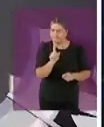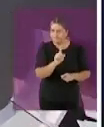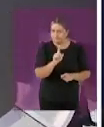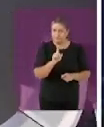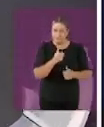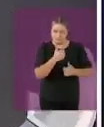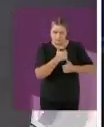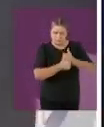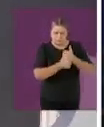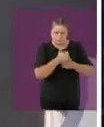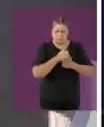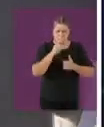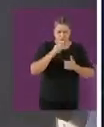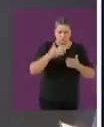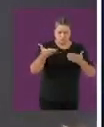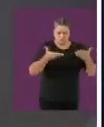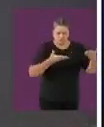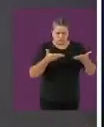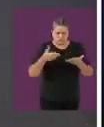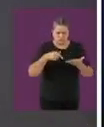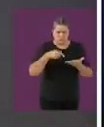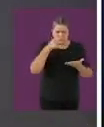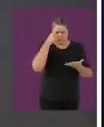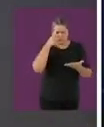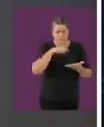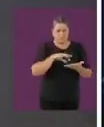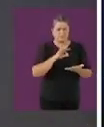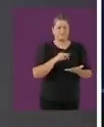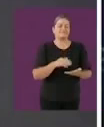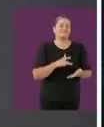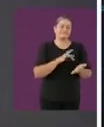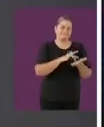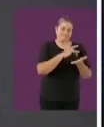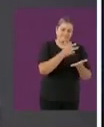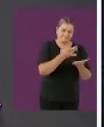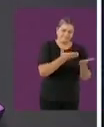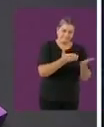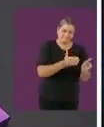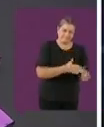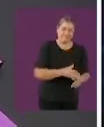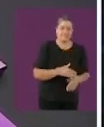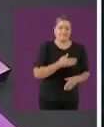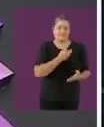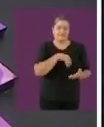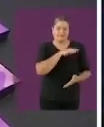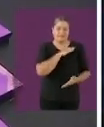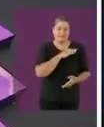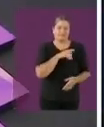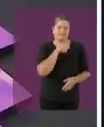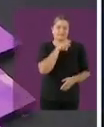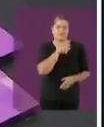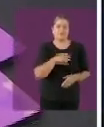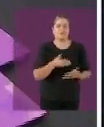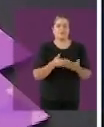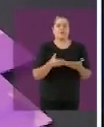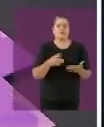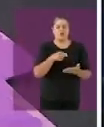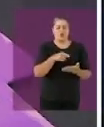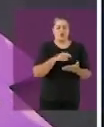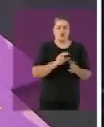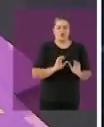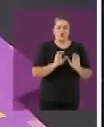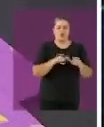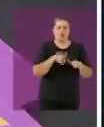modificar una intención de Voto que insisto está muy definida en este momento pues hasta el árbitro le faltó imaginación y